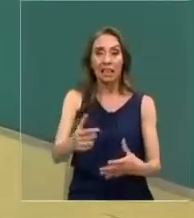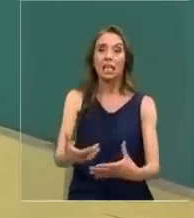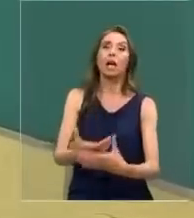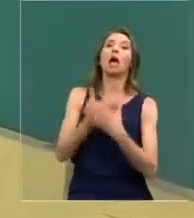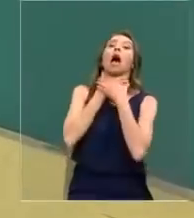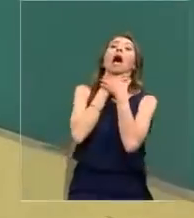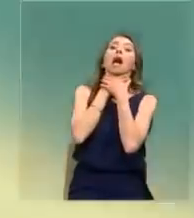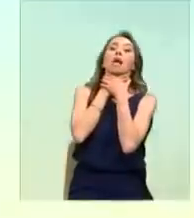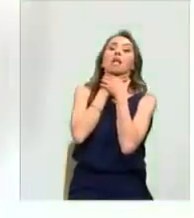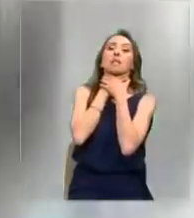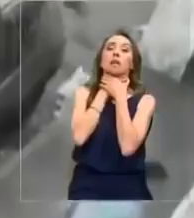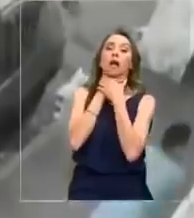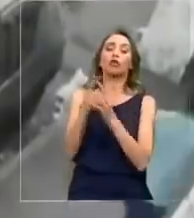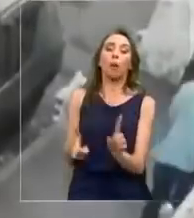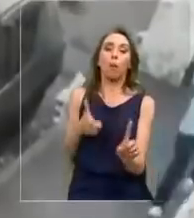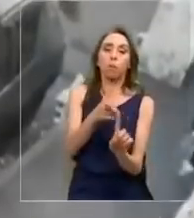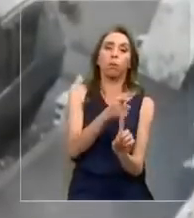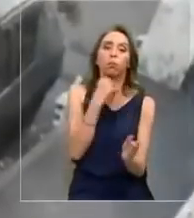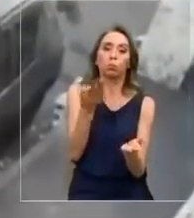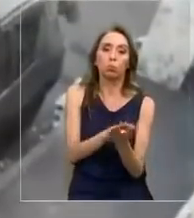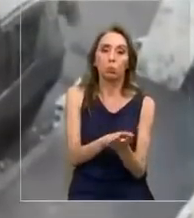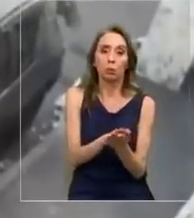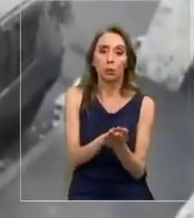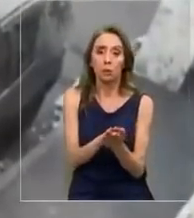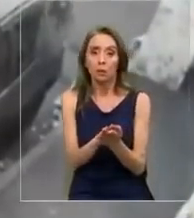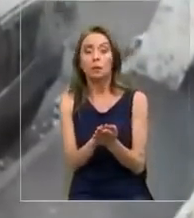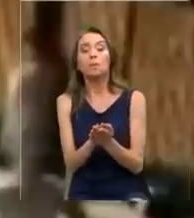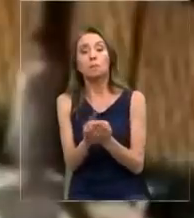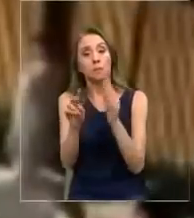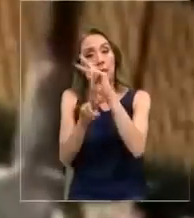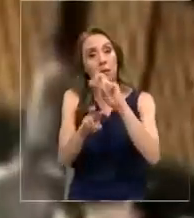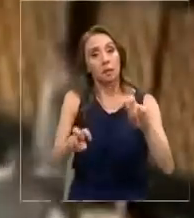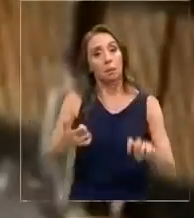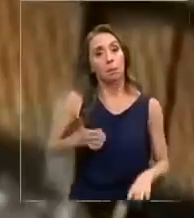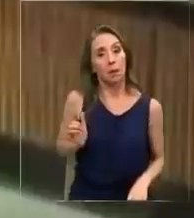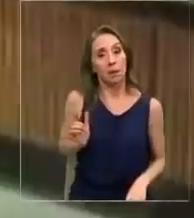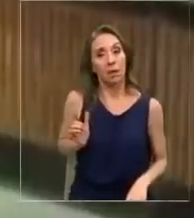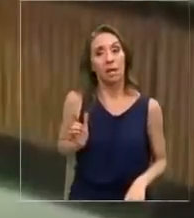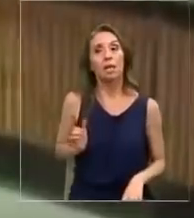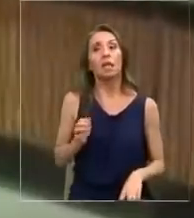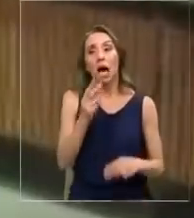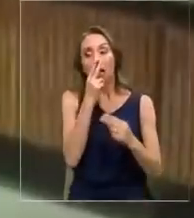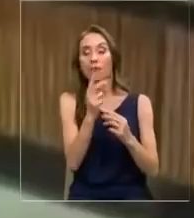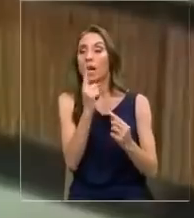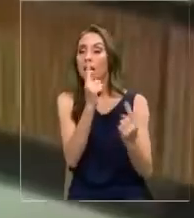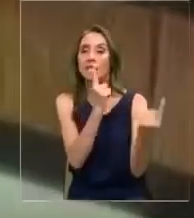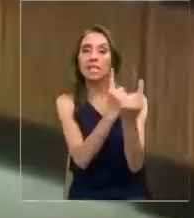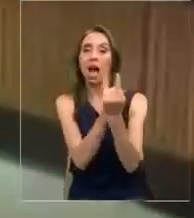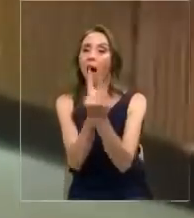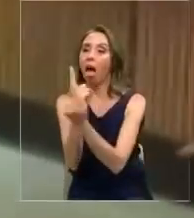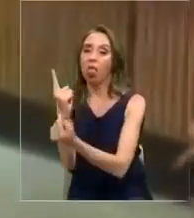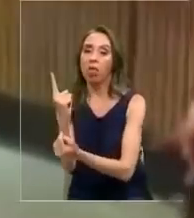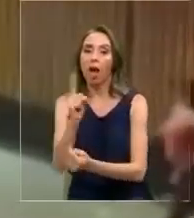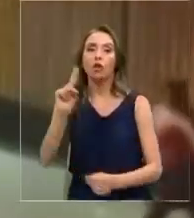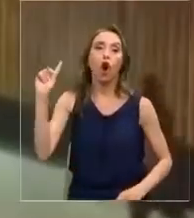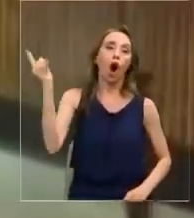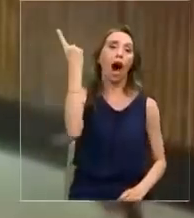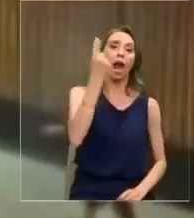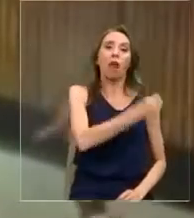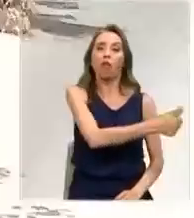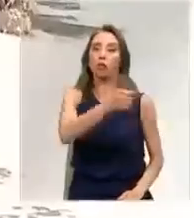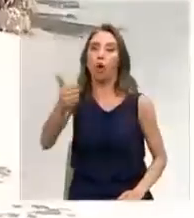asaltar y lo iban a matar. Un delito que, según el análisis de la PDI, se debe analizar caso a caso y no de forma